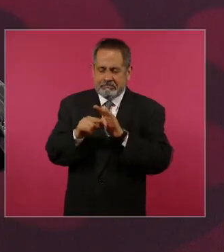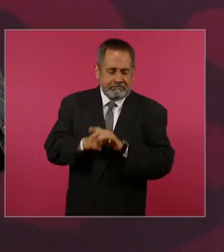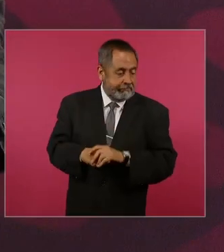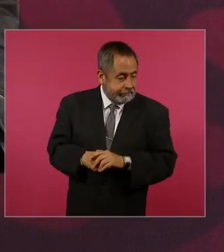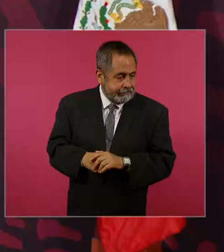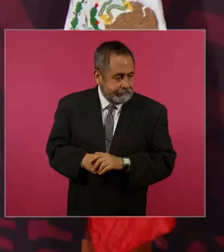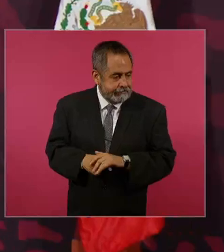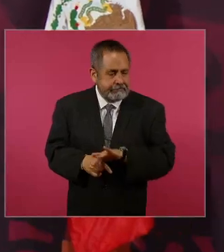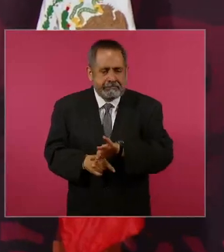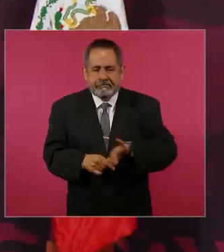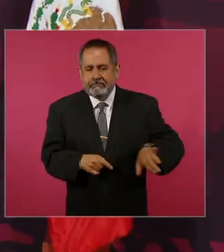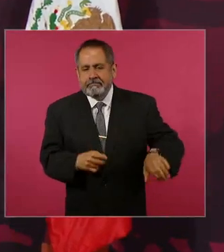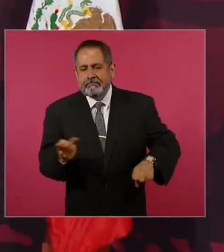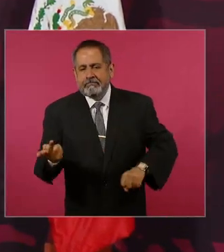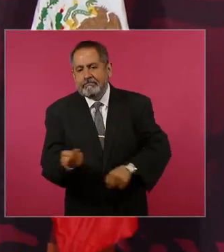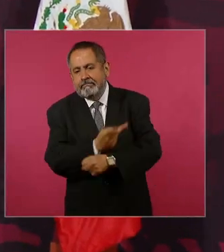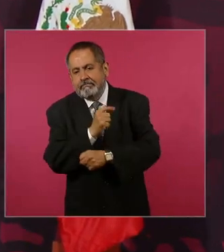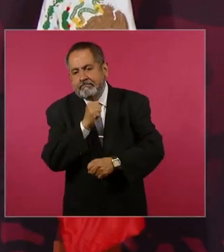afortunadamente,